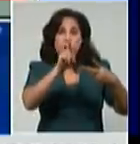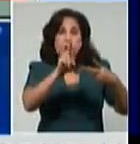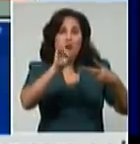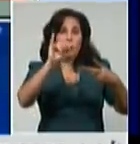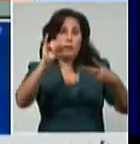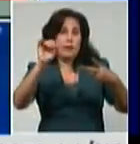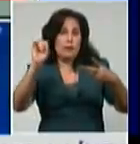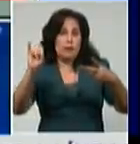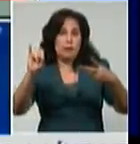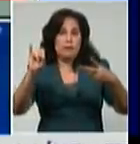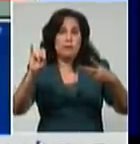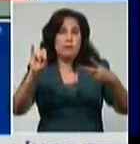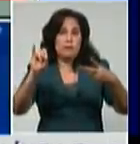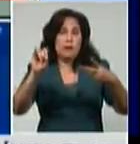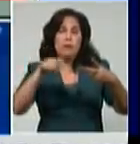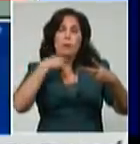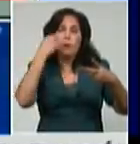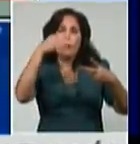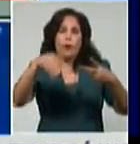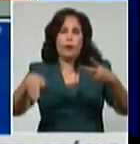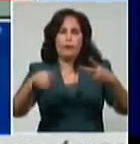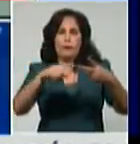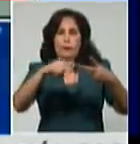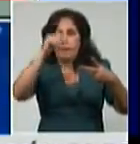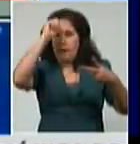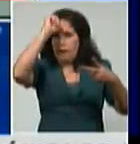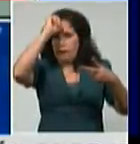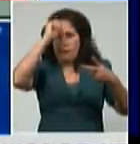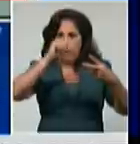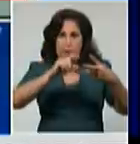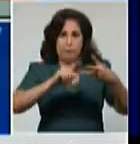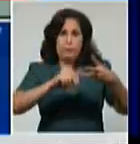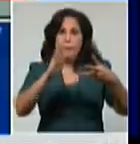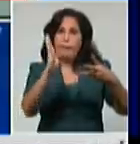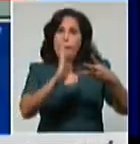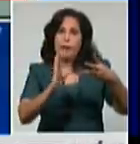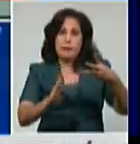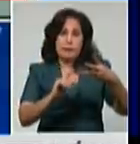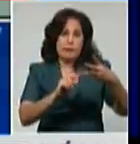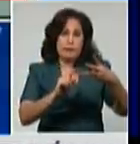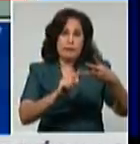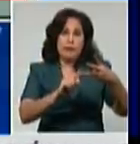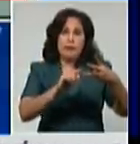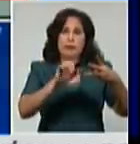111.266 fallecidos. Brasil, con